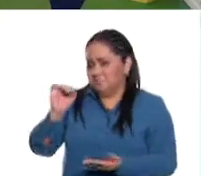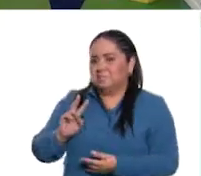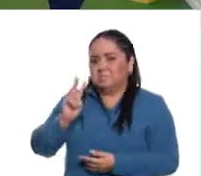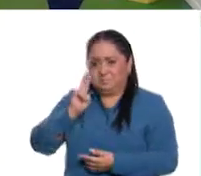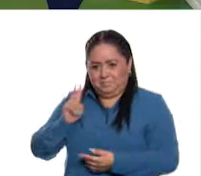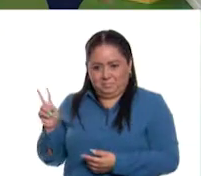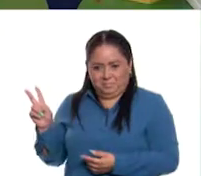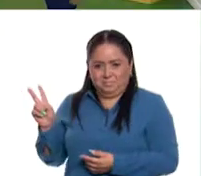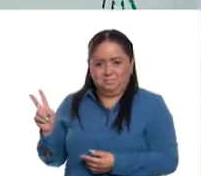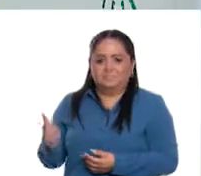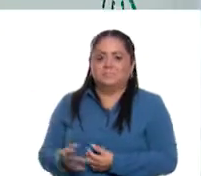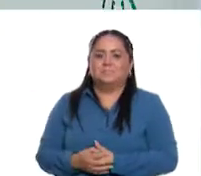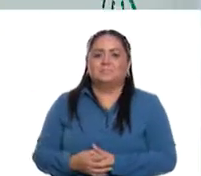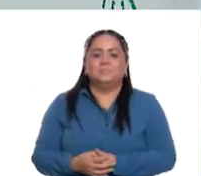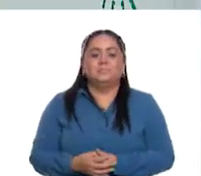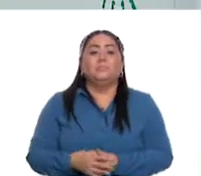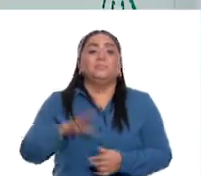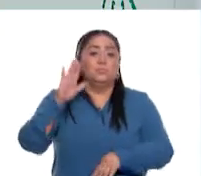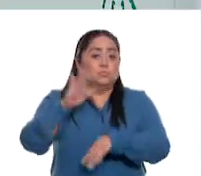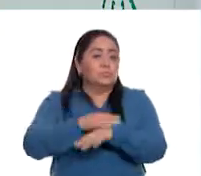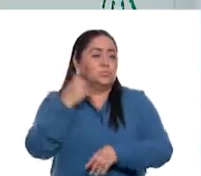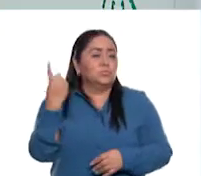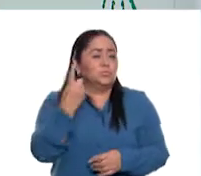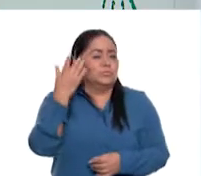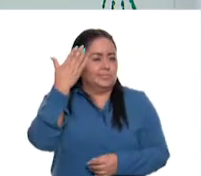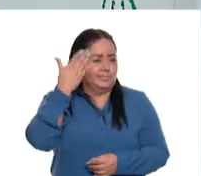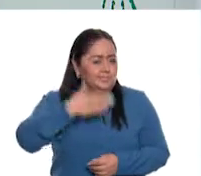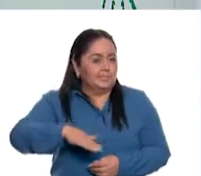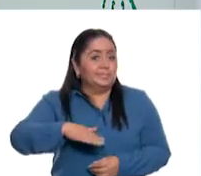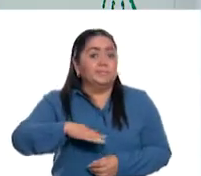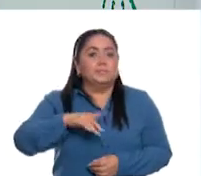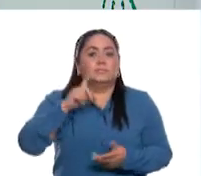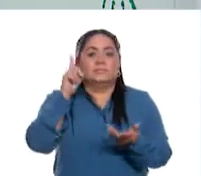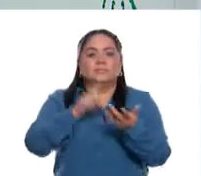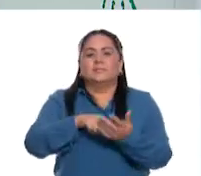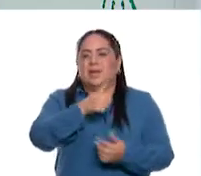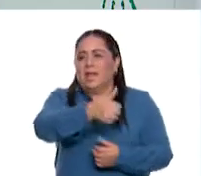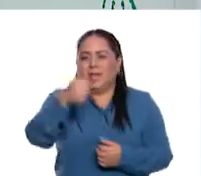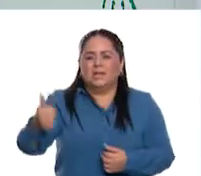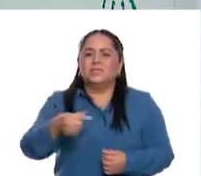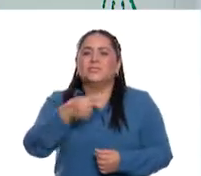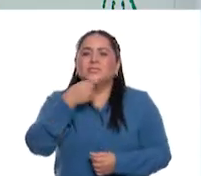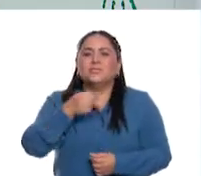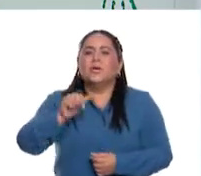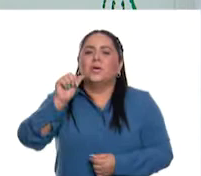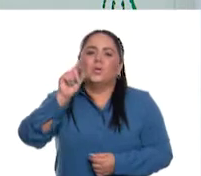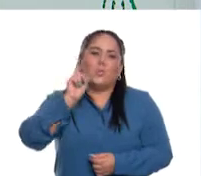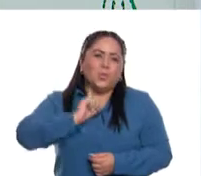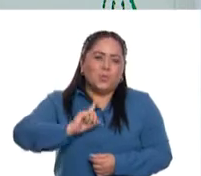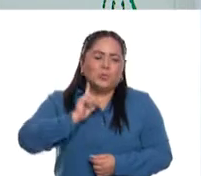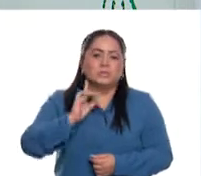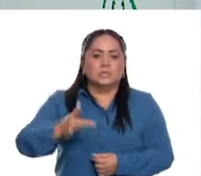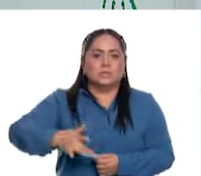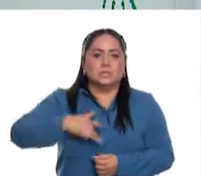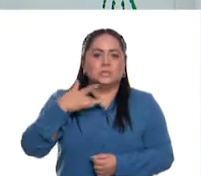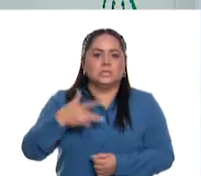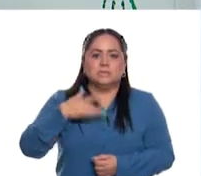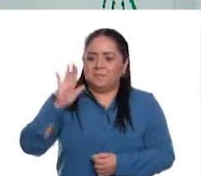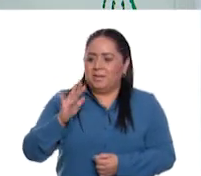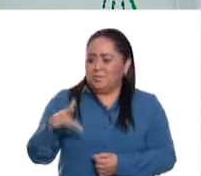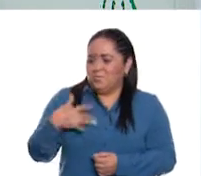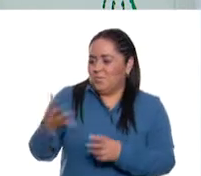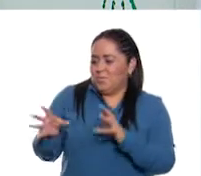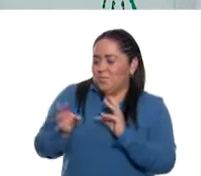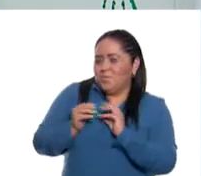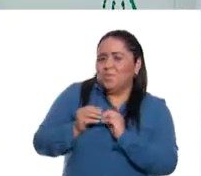Claro, estoy de acuerdo. Porque, ¿saben? Los logros de todas nuestras alumnas y alumnos los sentimos como